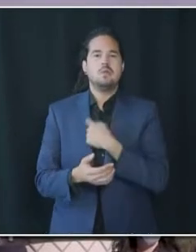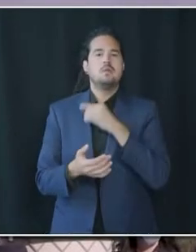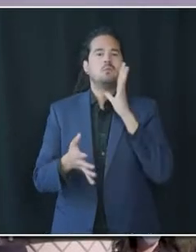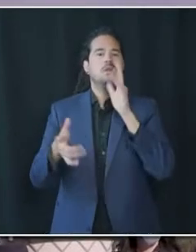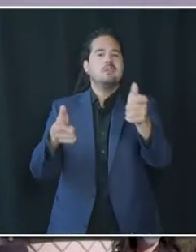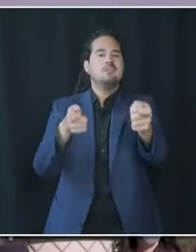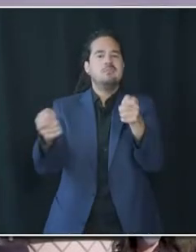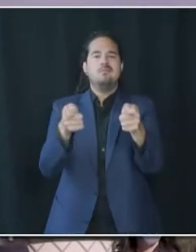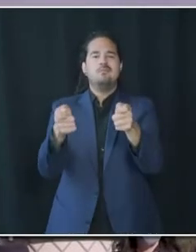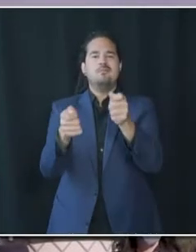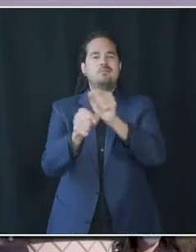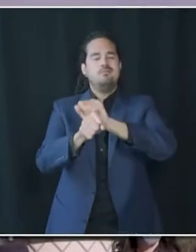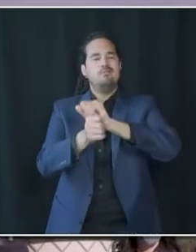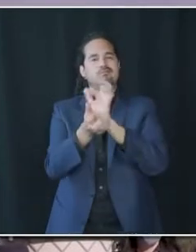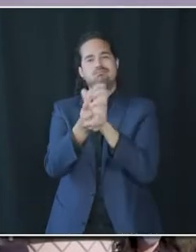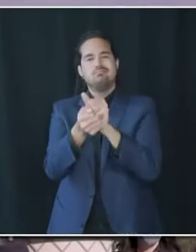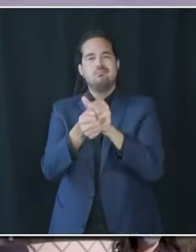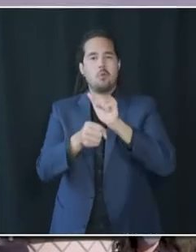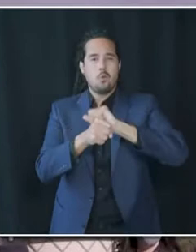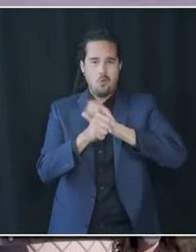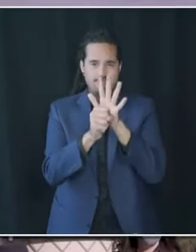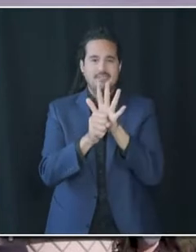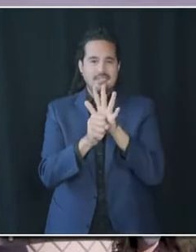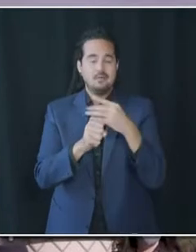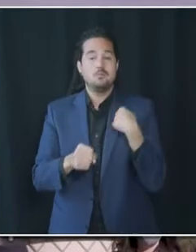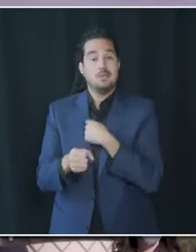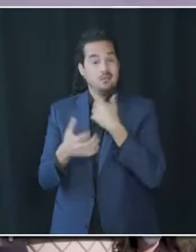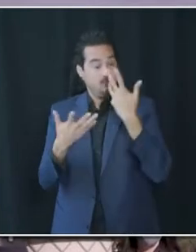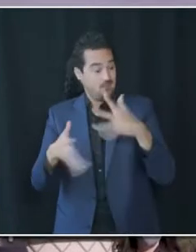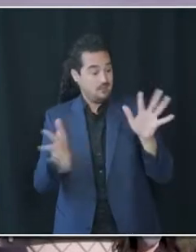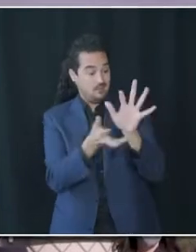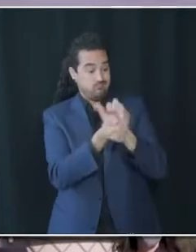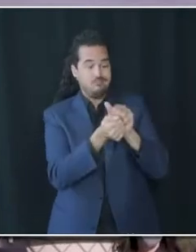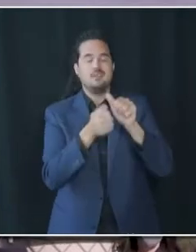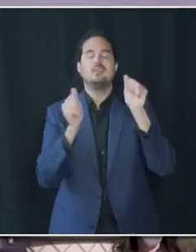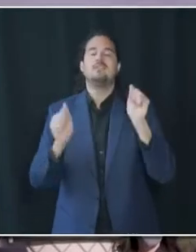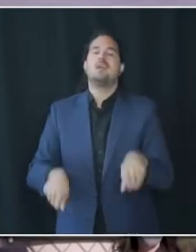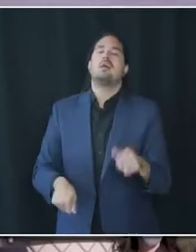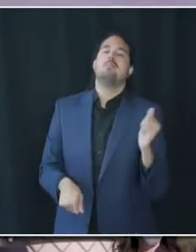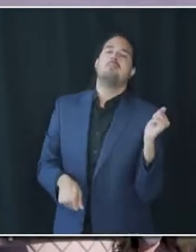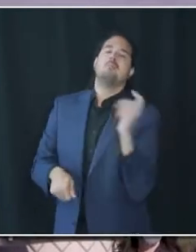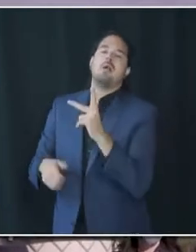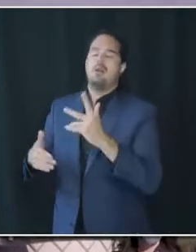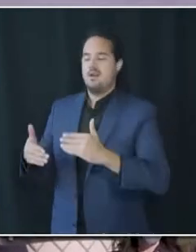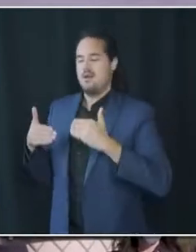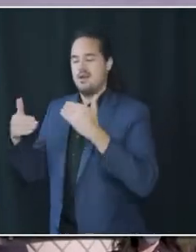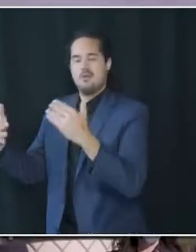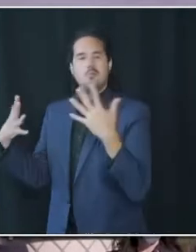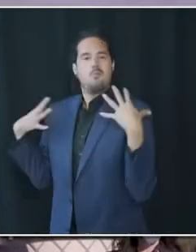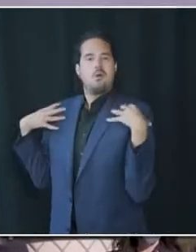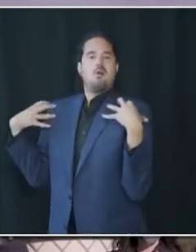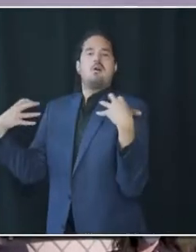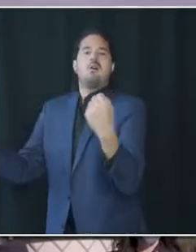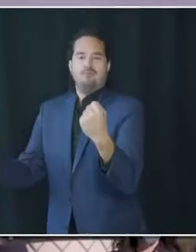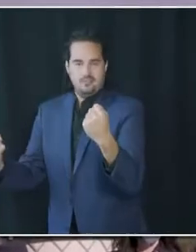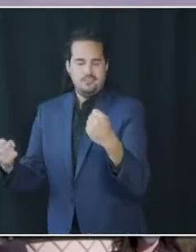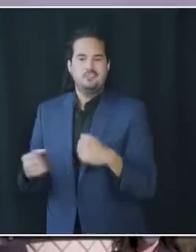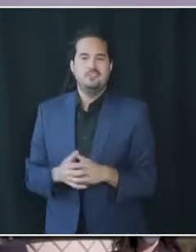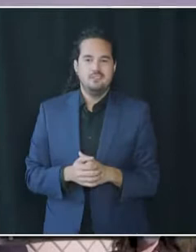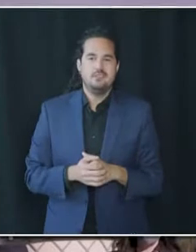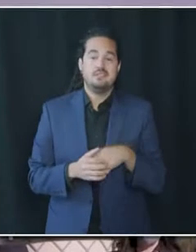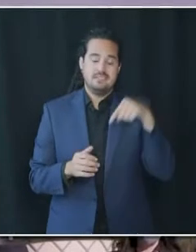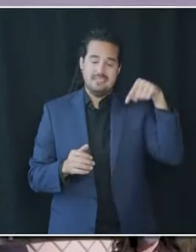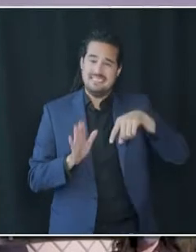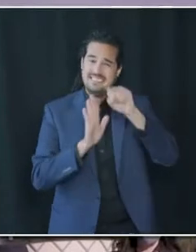eliminar esta enfermedad y seguir adelante como lo haremos más resistentes más capaces